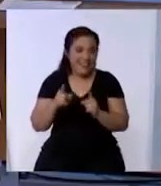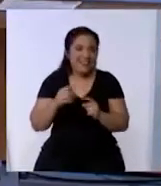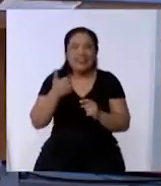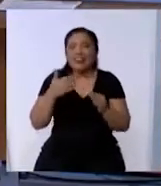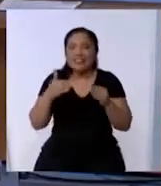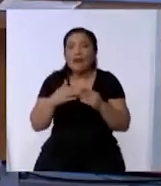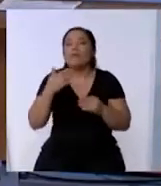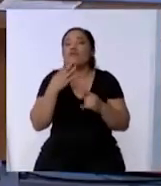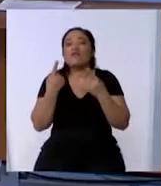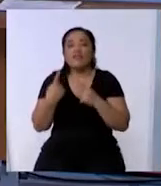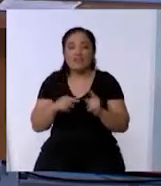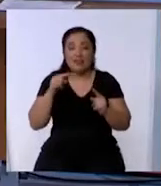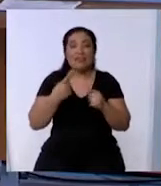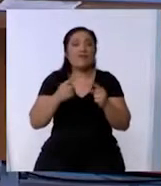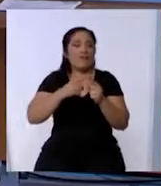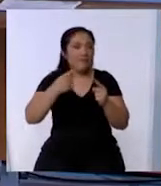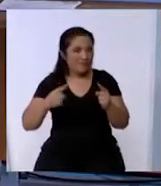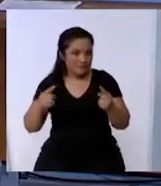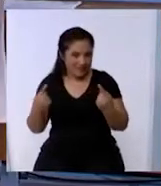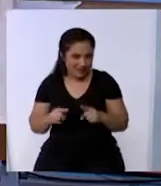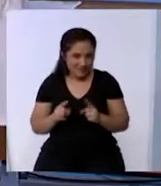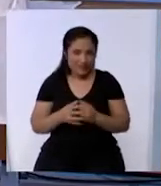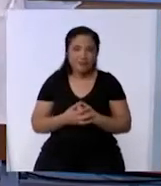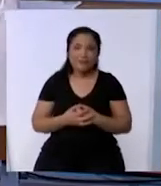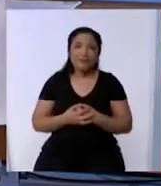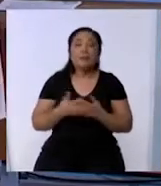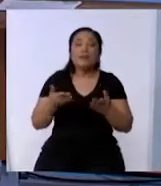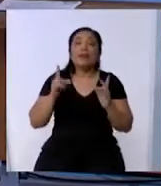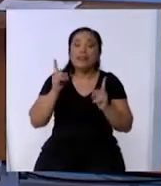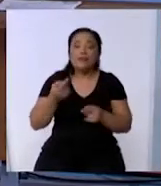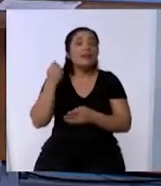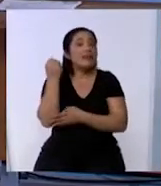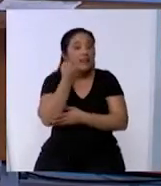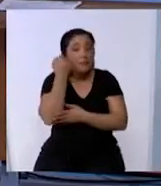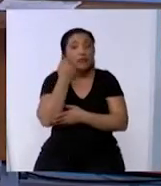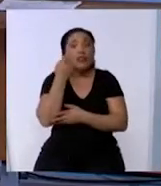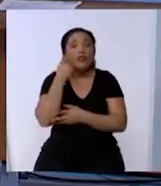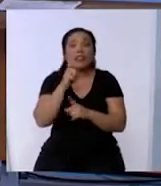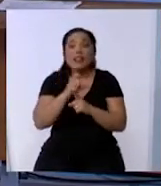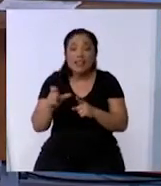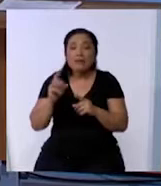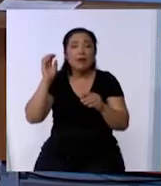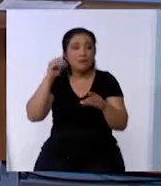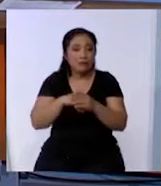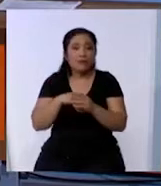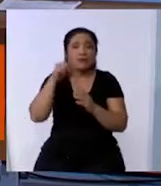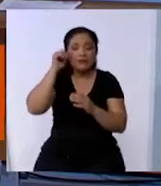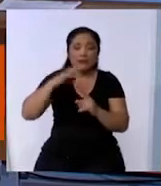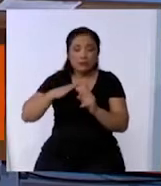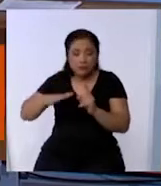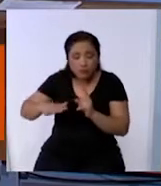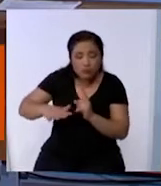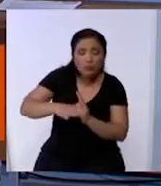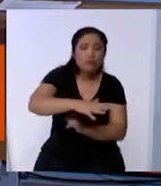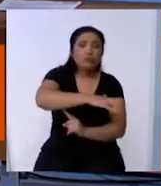la dinámica de la electricidad. Sí, sí. Así es. Excelente, es importante, profe, conocer lo que pasa con la materia alrededor nuestro. En todos los